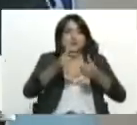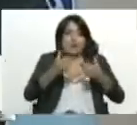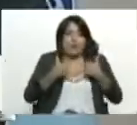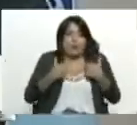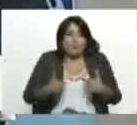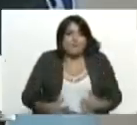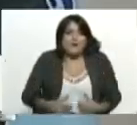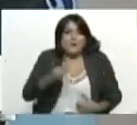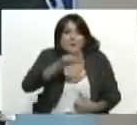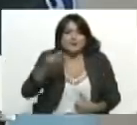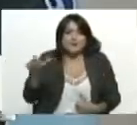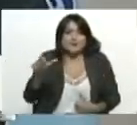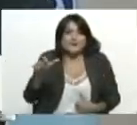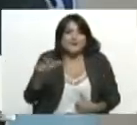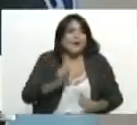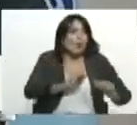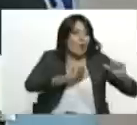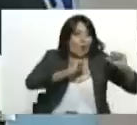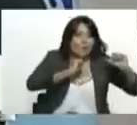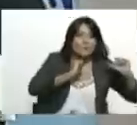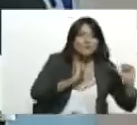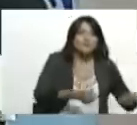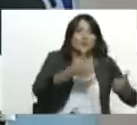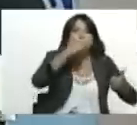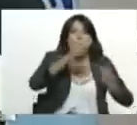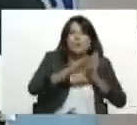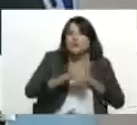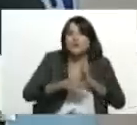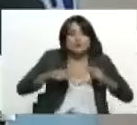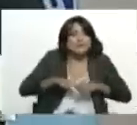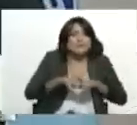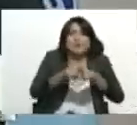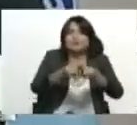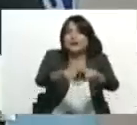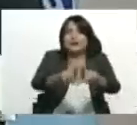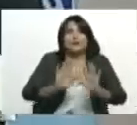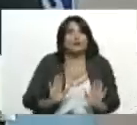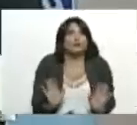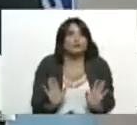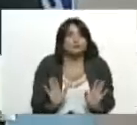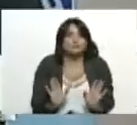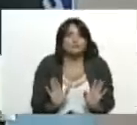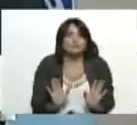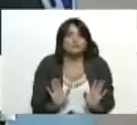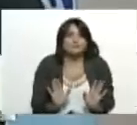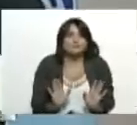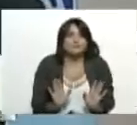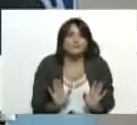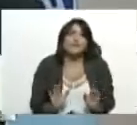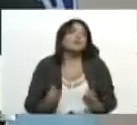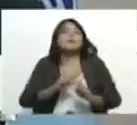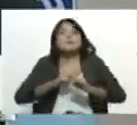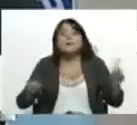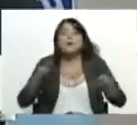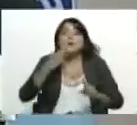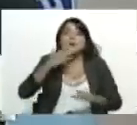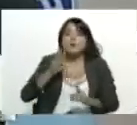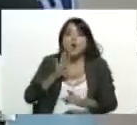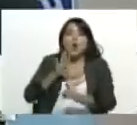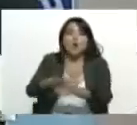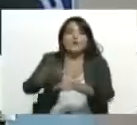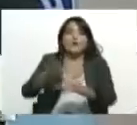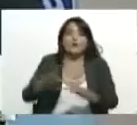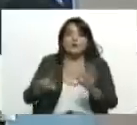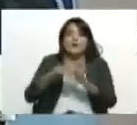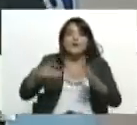Pero lo importante es que no haya impunidad como cuando ocurre una violación de Derechos Humanos lamentable una violación a derechos humanos